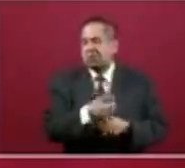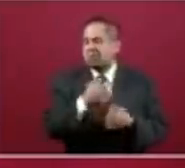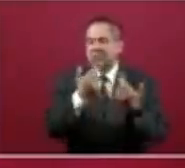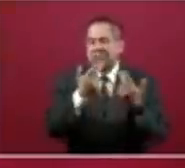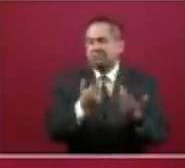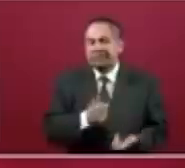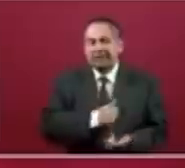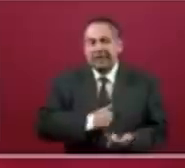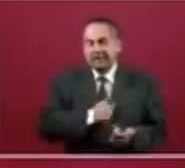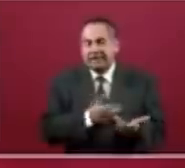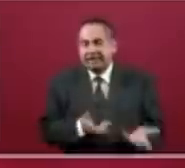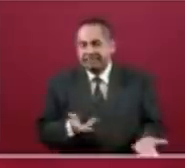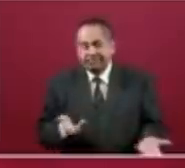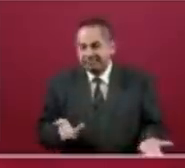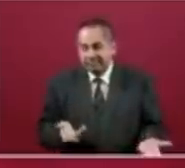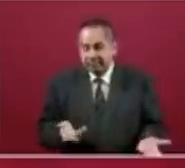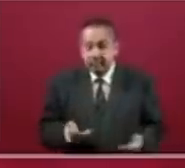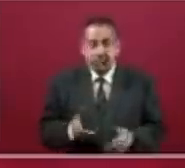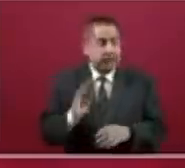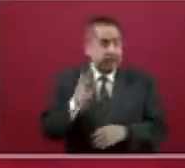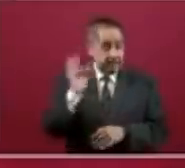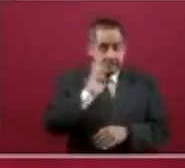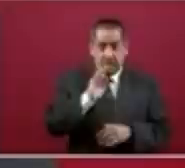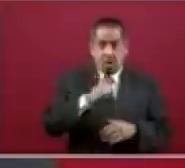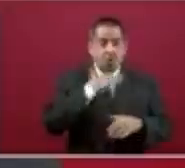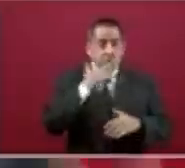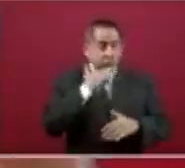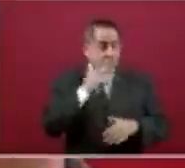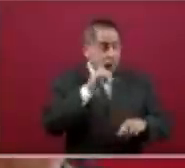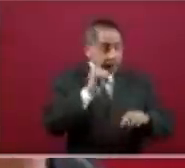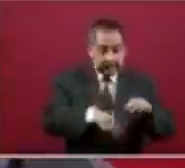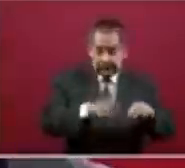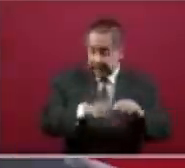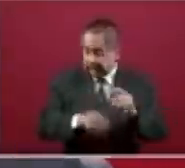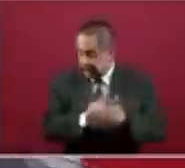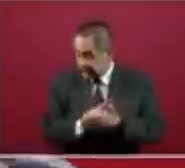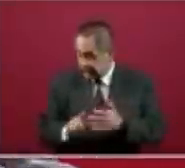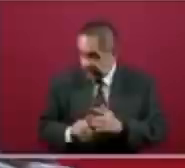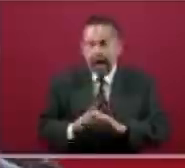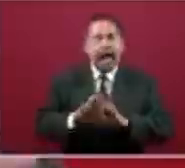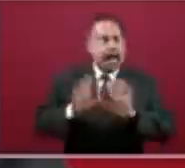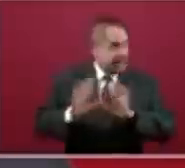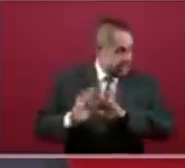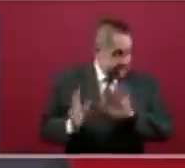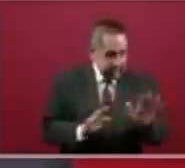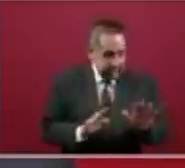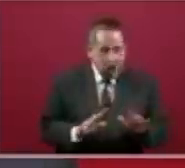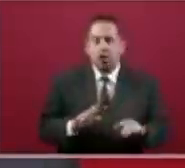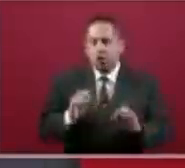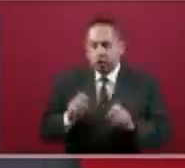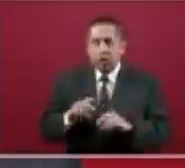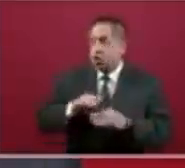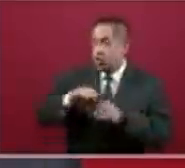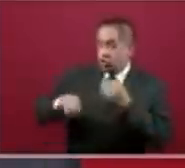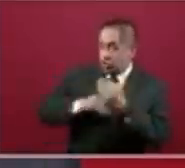Y una vez logrado eso, vamos viendo entre todos